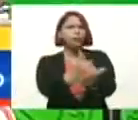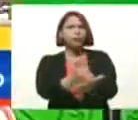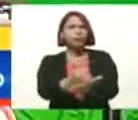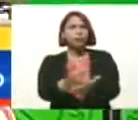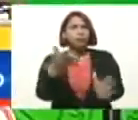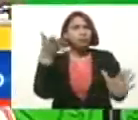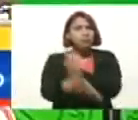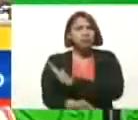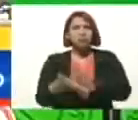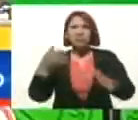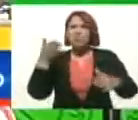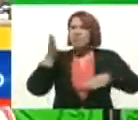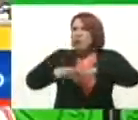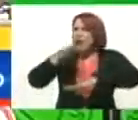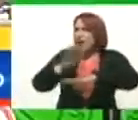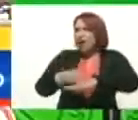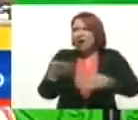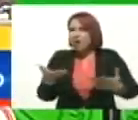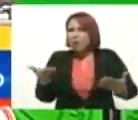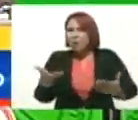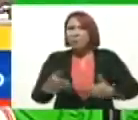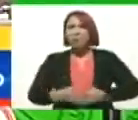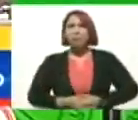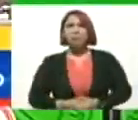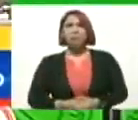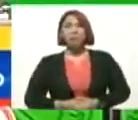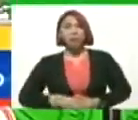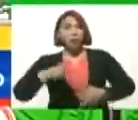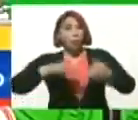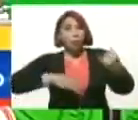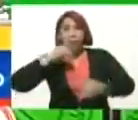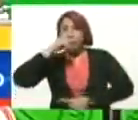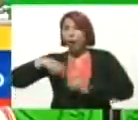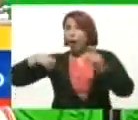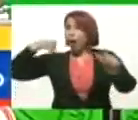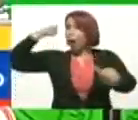al acontecer de los últimos años.